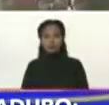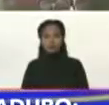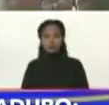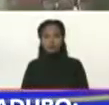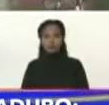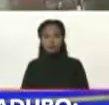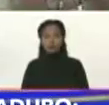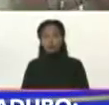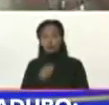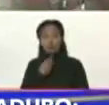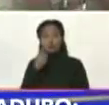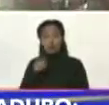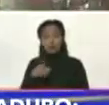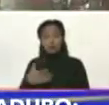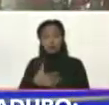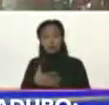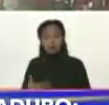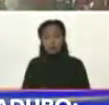Bueno, yo quiero darle